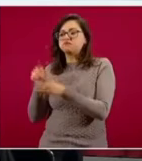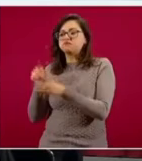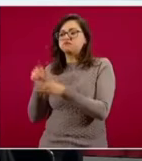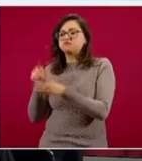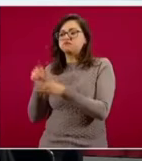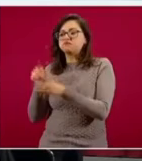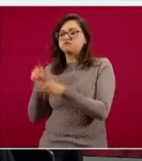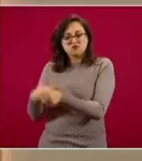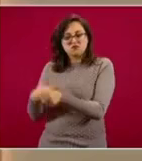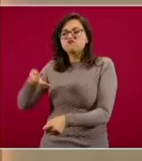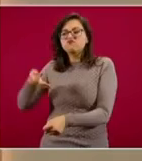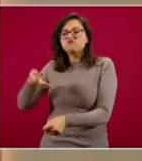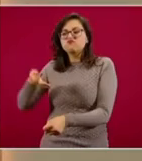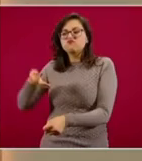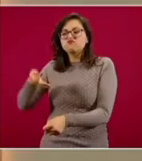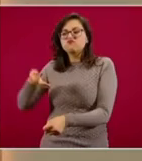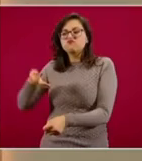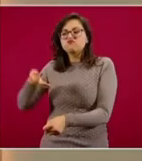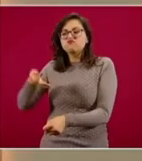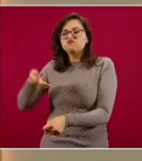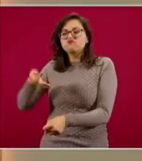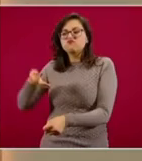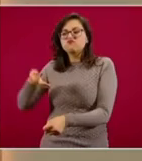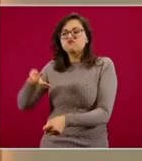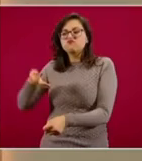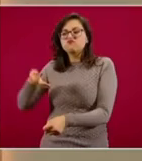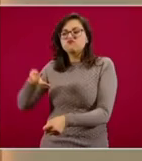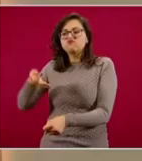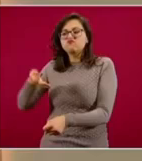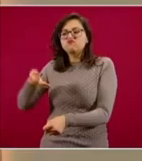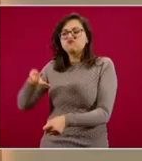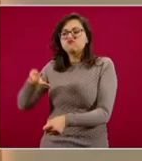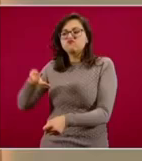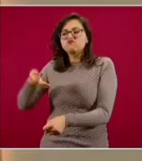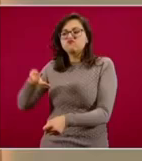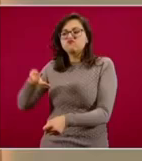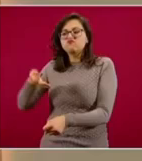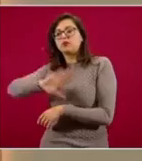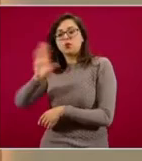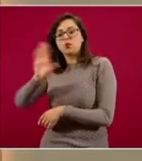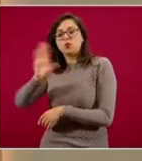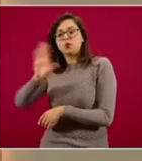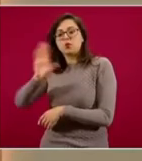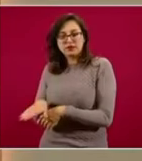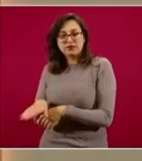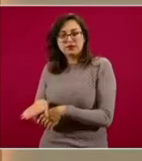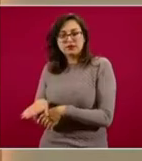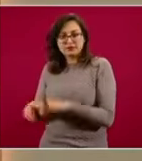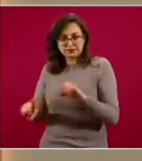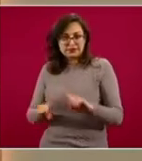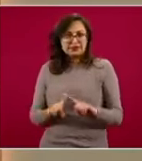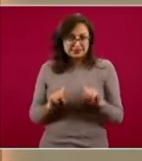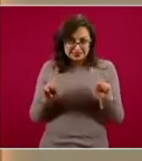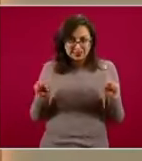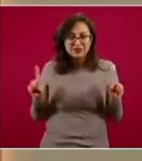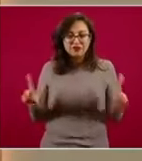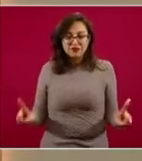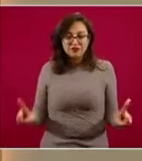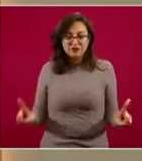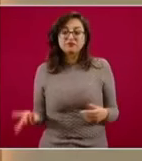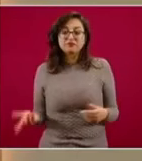Y el significado es la probabilidad de morir si es que se tiene COVID.